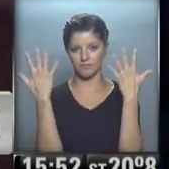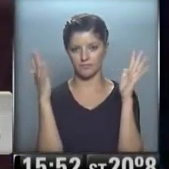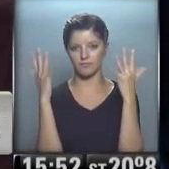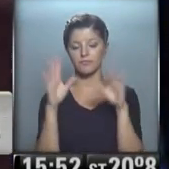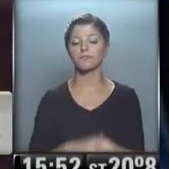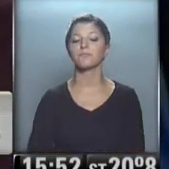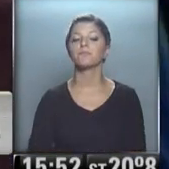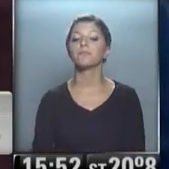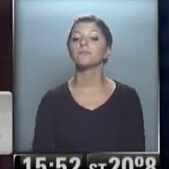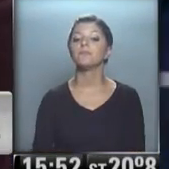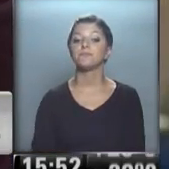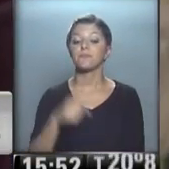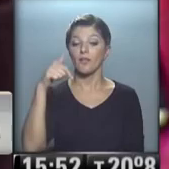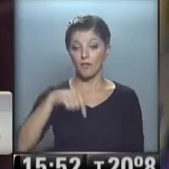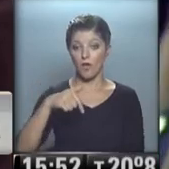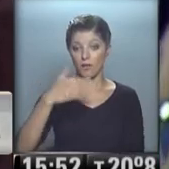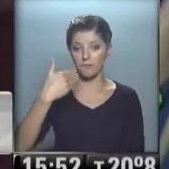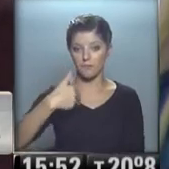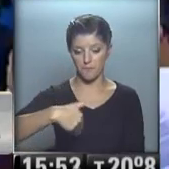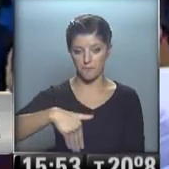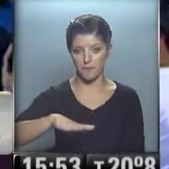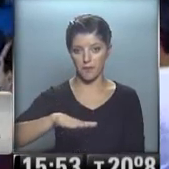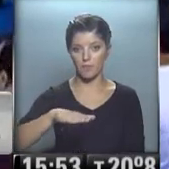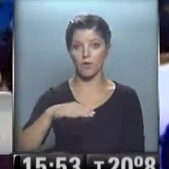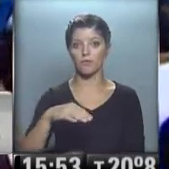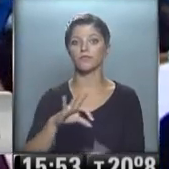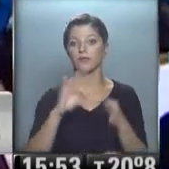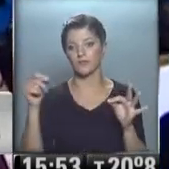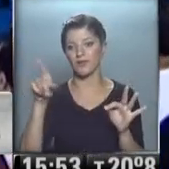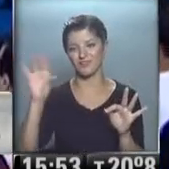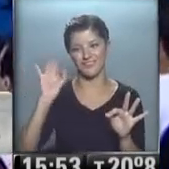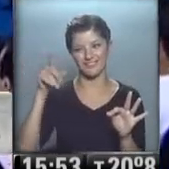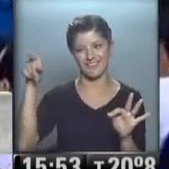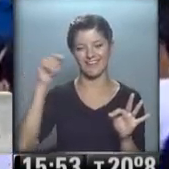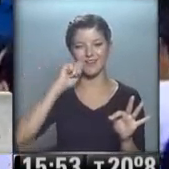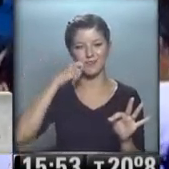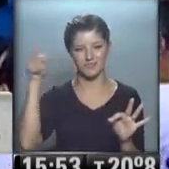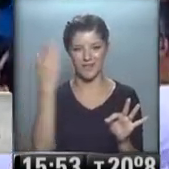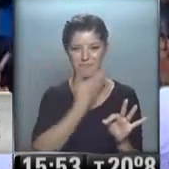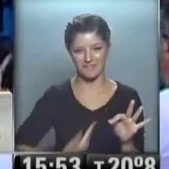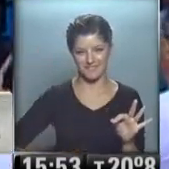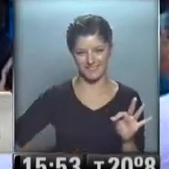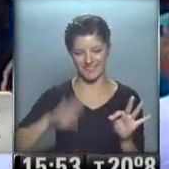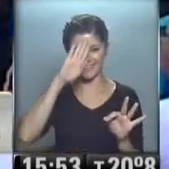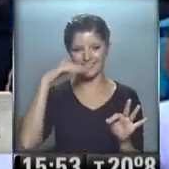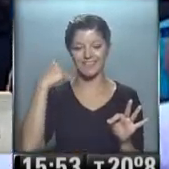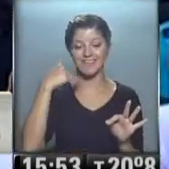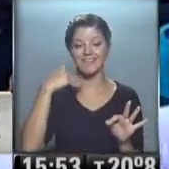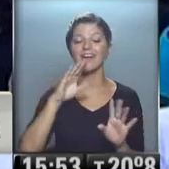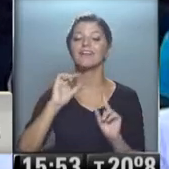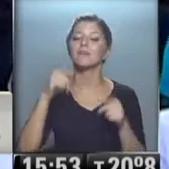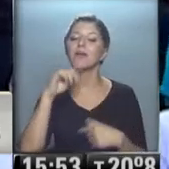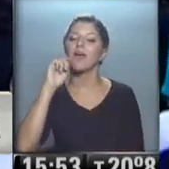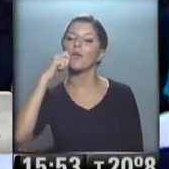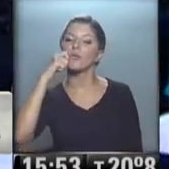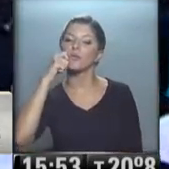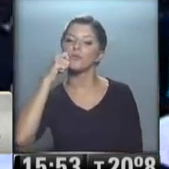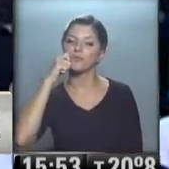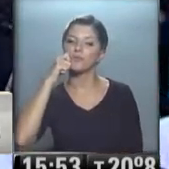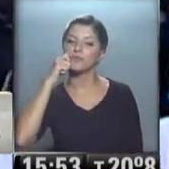Amén. Y ahora vamos a hacer una oración que yo sé que le gusta mucho a la presidenta y le gusta mucho a todos los que